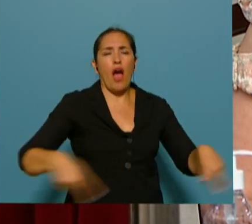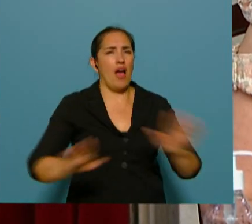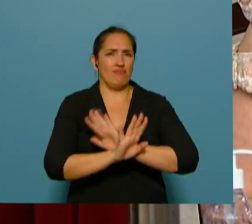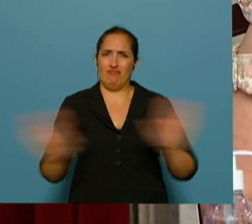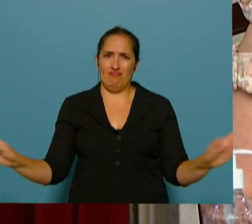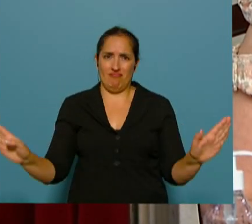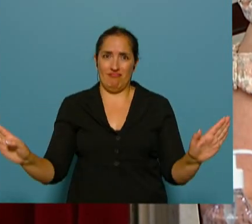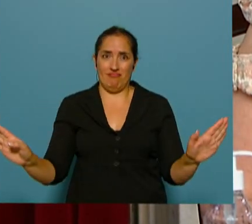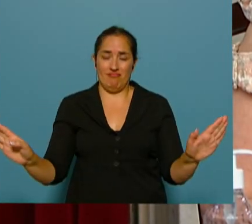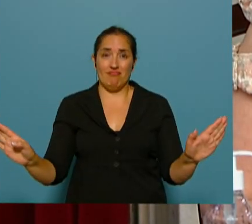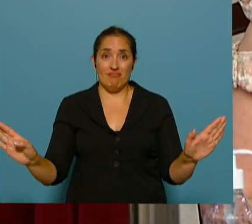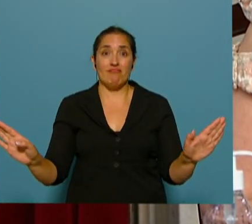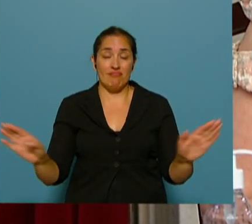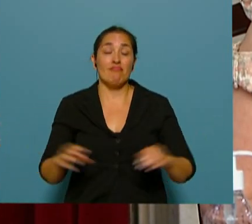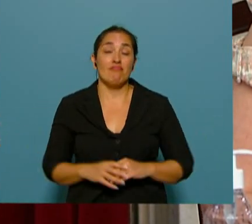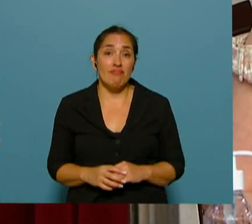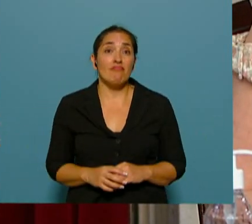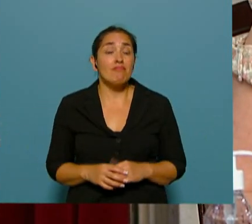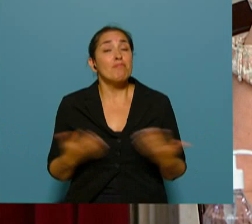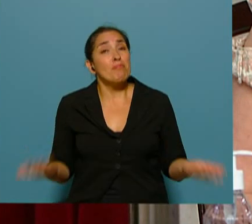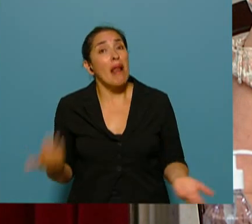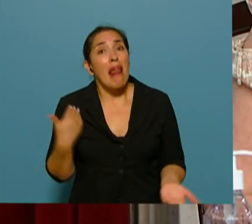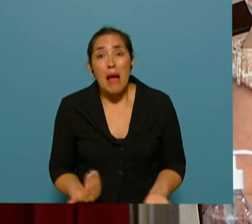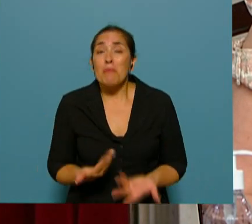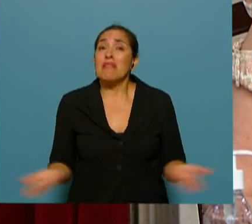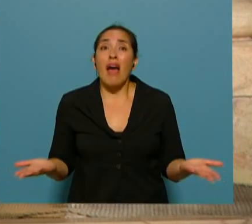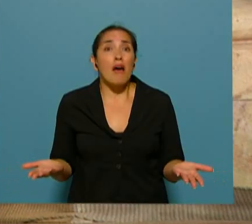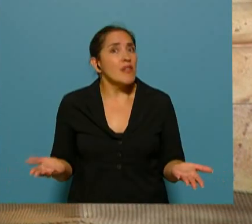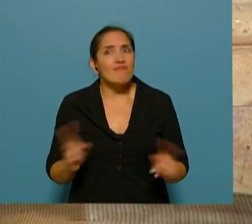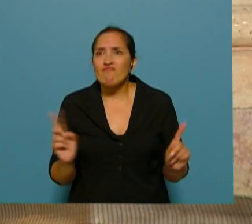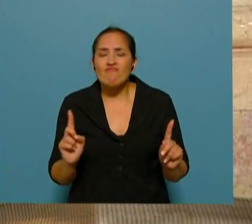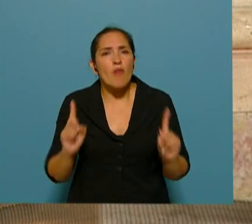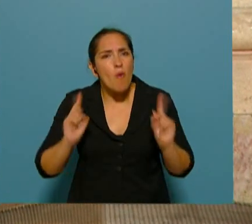de los que aquel día hablé. Pero lamentablemente no fue así.